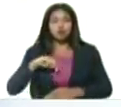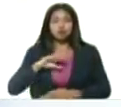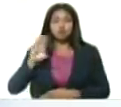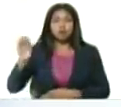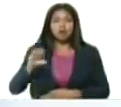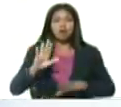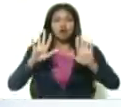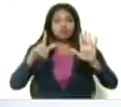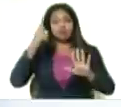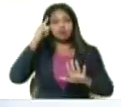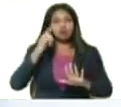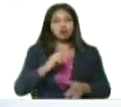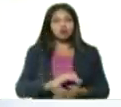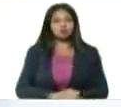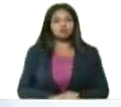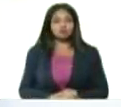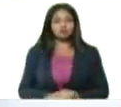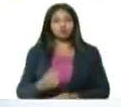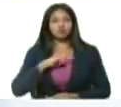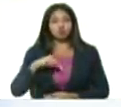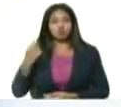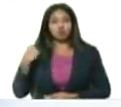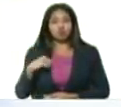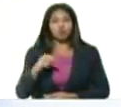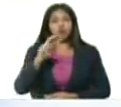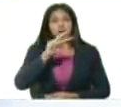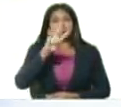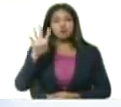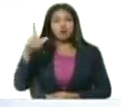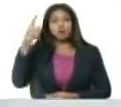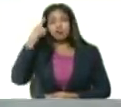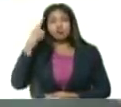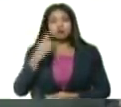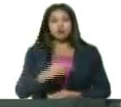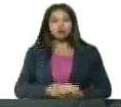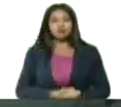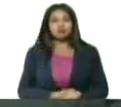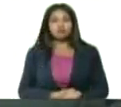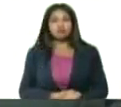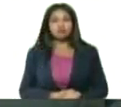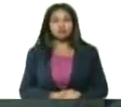10 días. Nosotros tenemos hoy 24 días